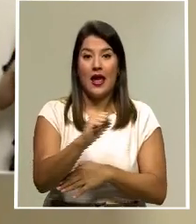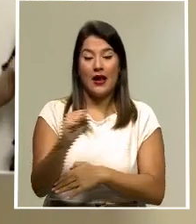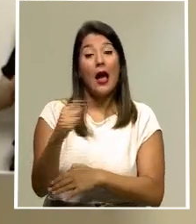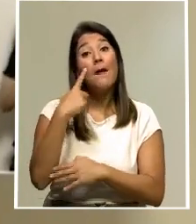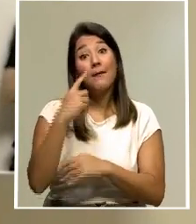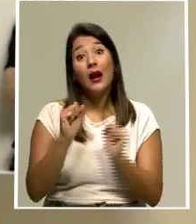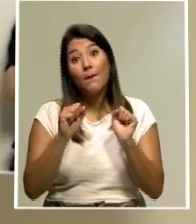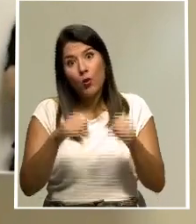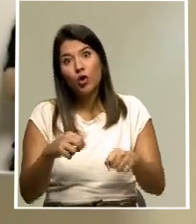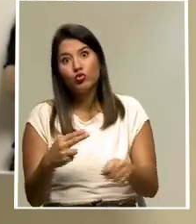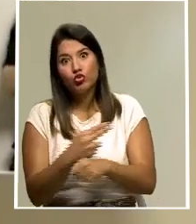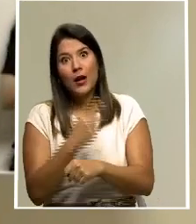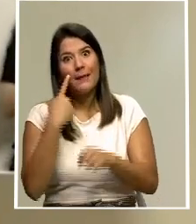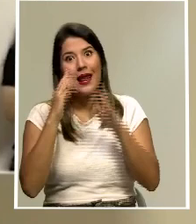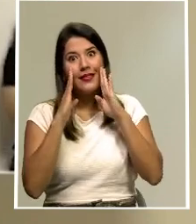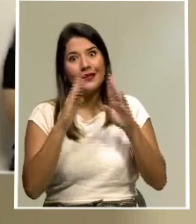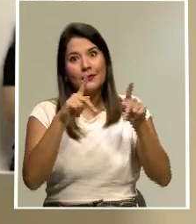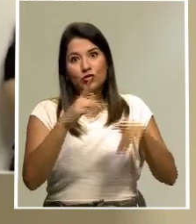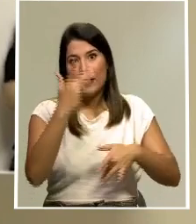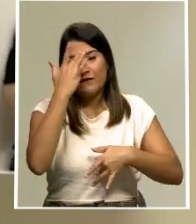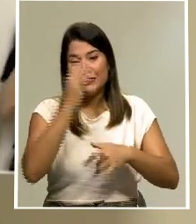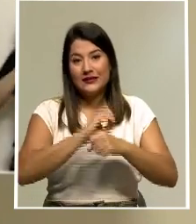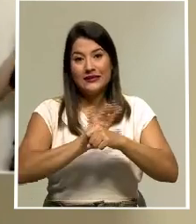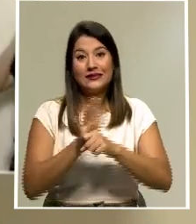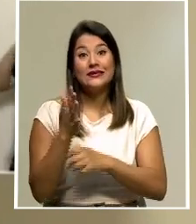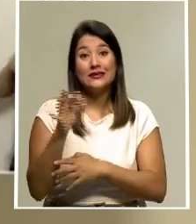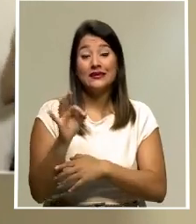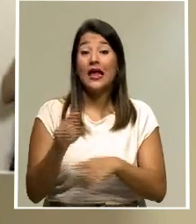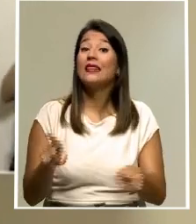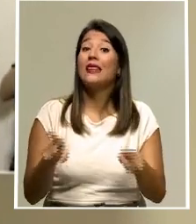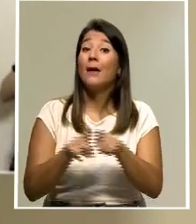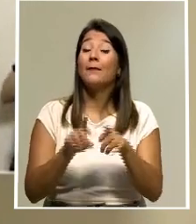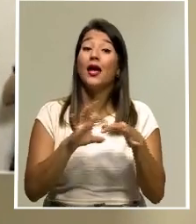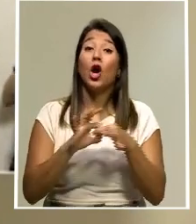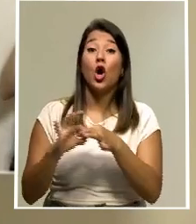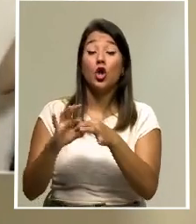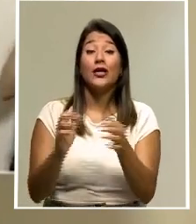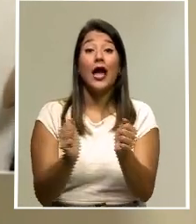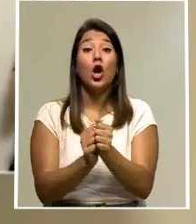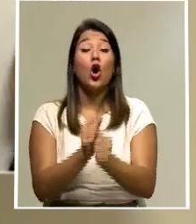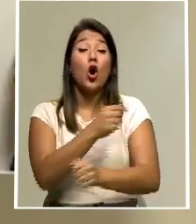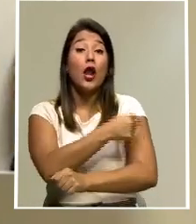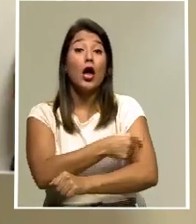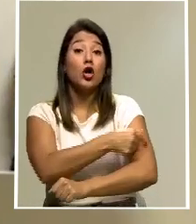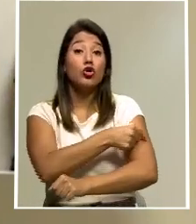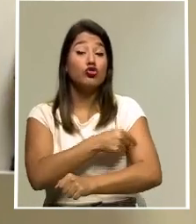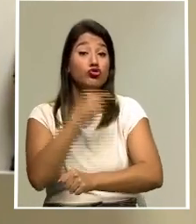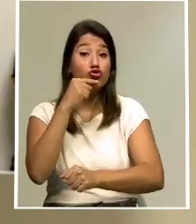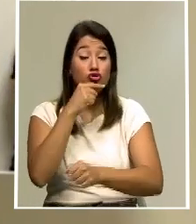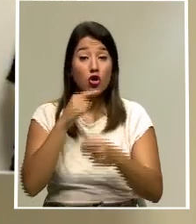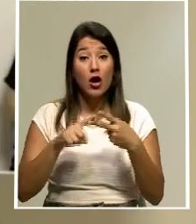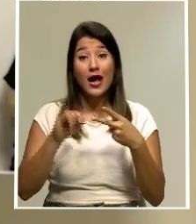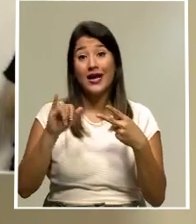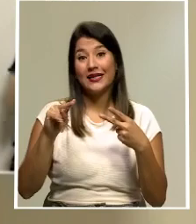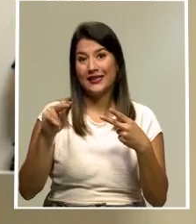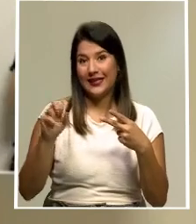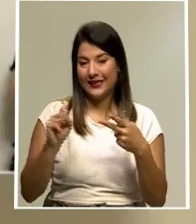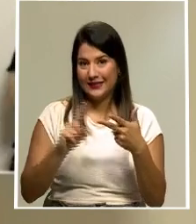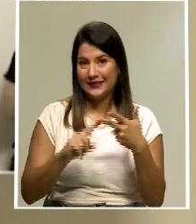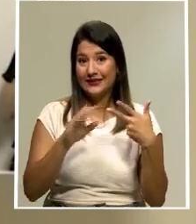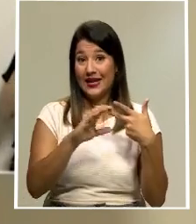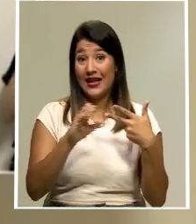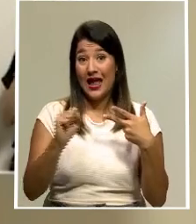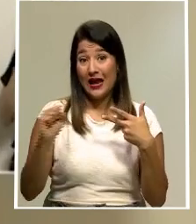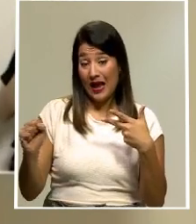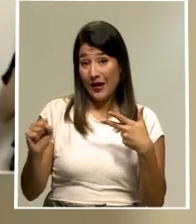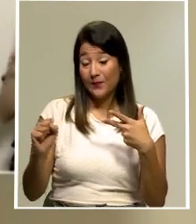usarlo para la pandemia. También se coordina con la Cruz Roja, el INSS y la caja, que el traslado